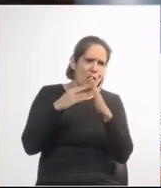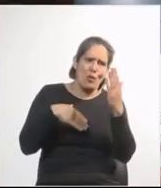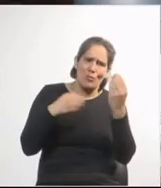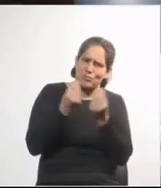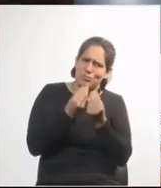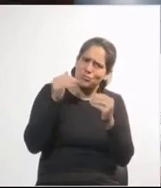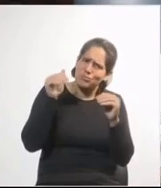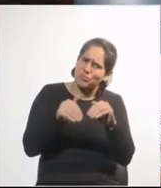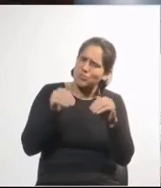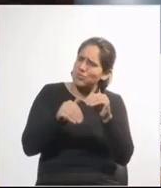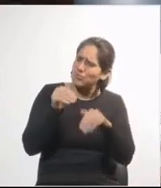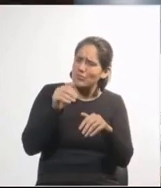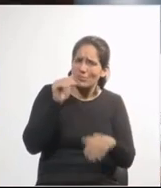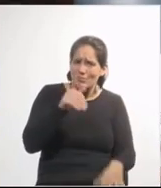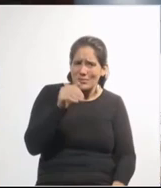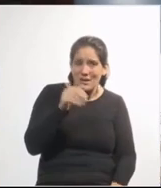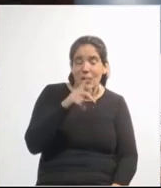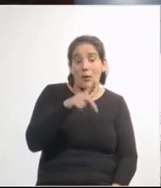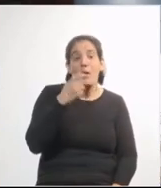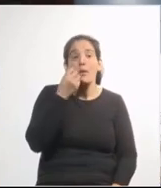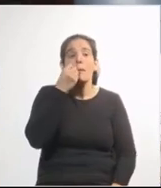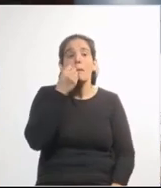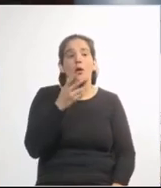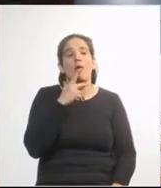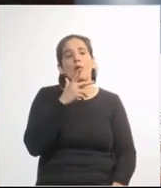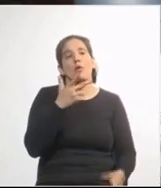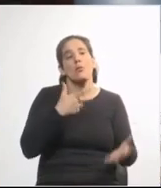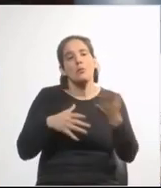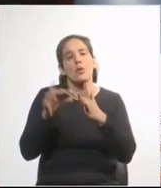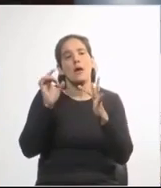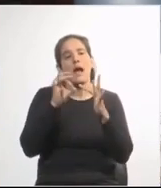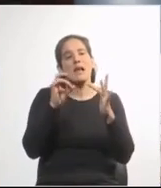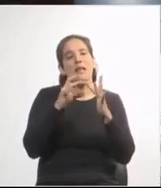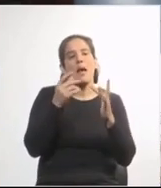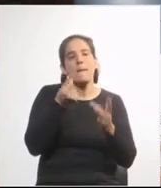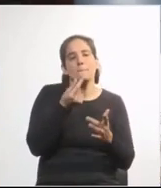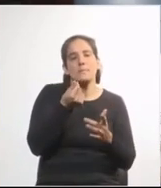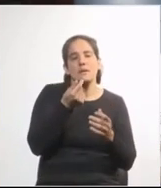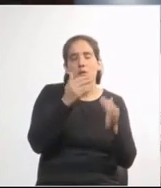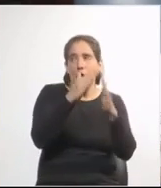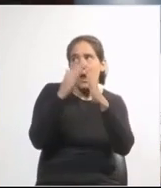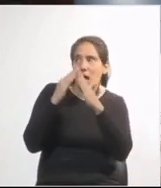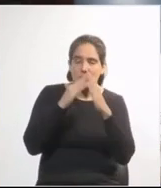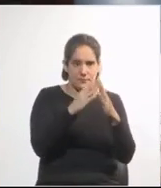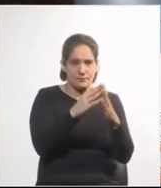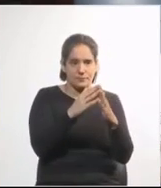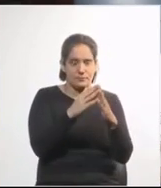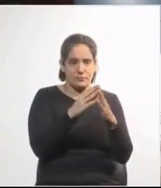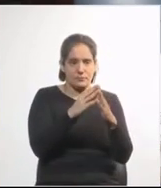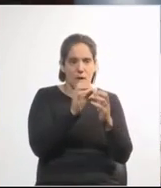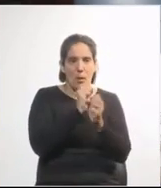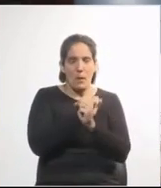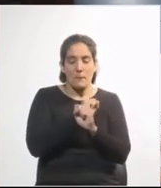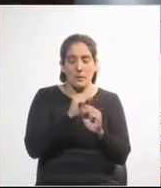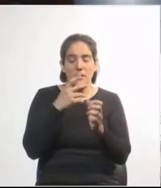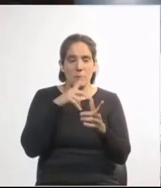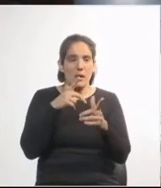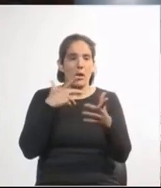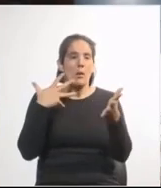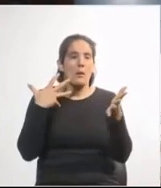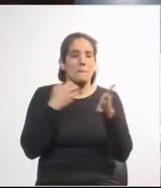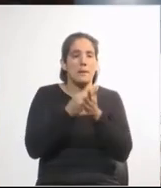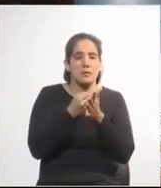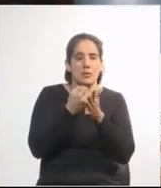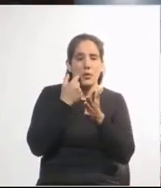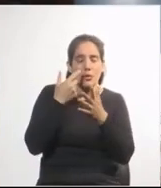y trabajadores, como por tener la mejor relación calidad-precio en la vivienda, como también por su impacto en